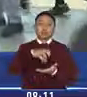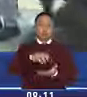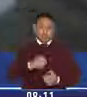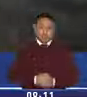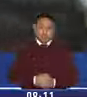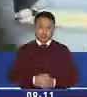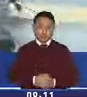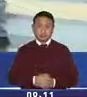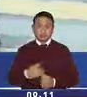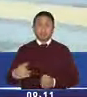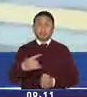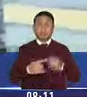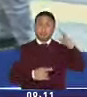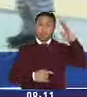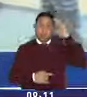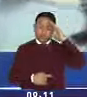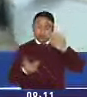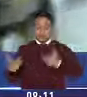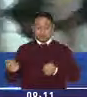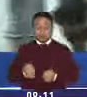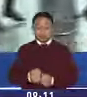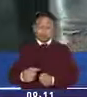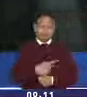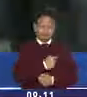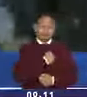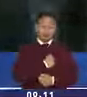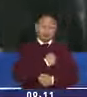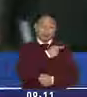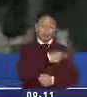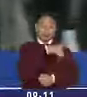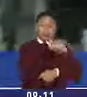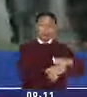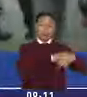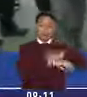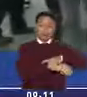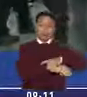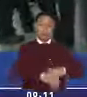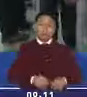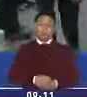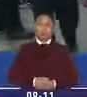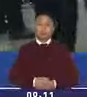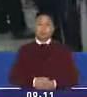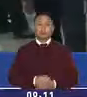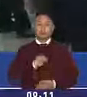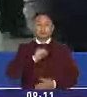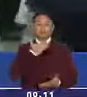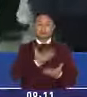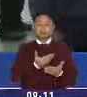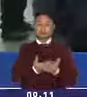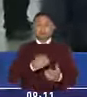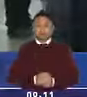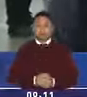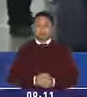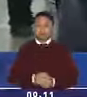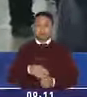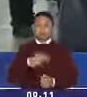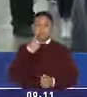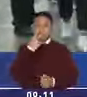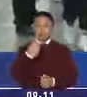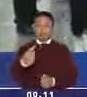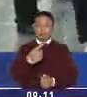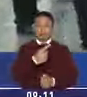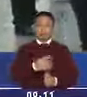como Policía Nacional, vamos a tomar el operativo correspondiente. Bien, muchísimas gracias. Bueno, como vemos en imágenes,